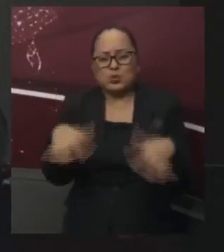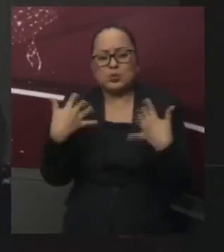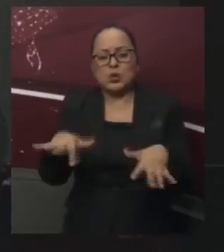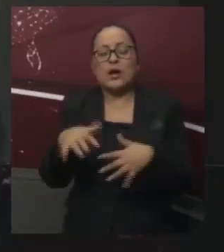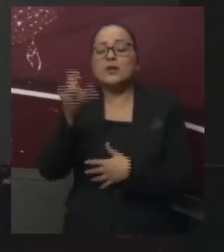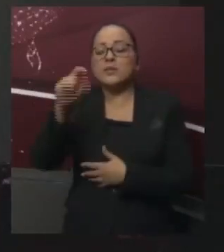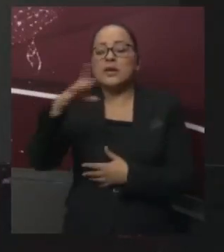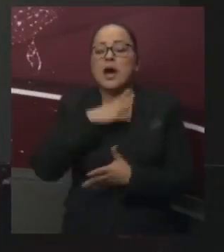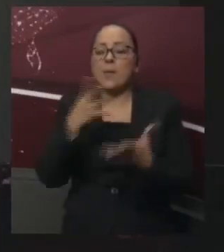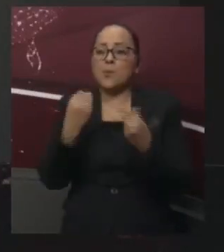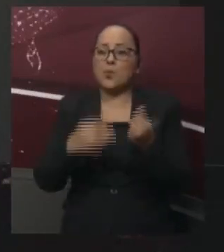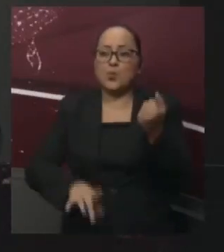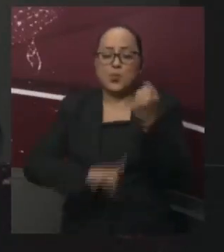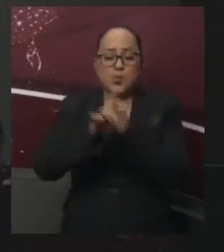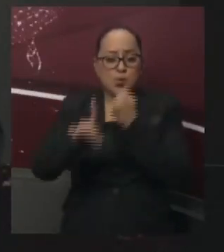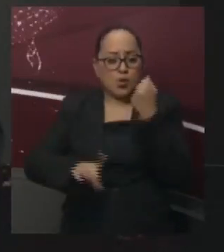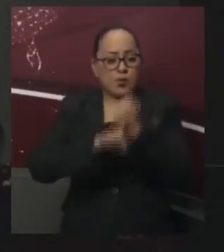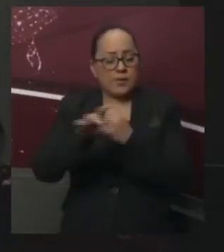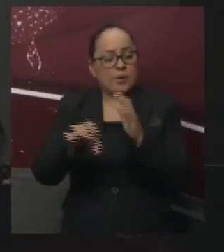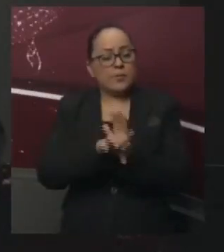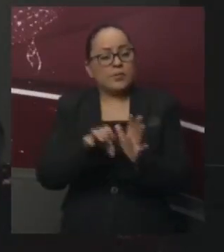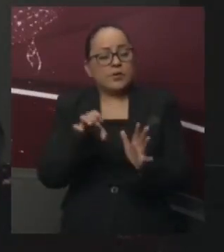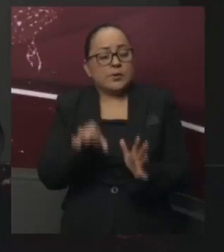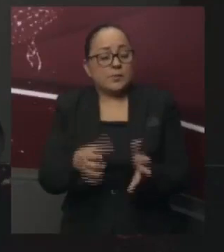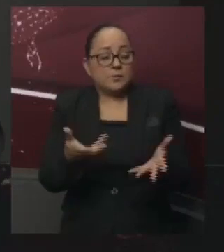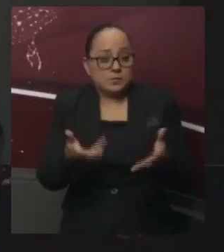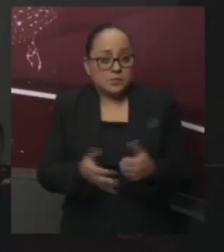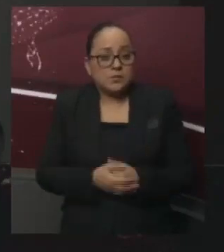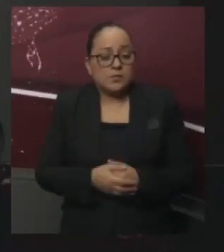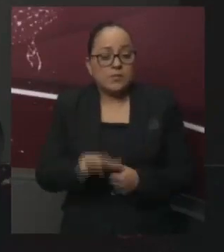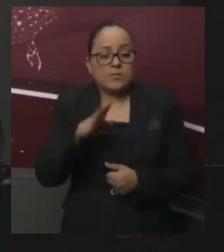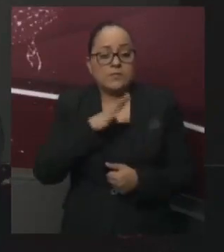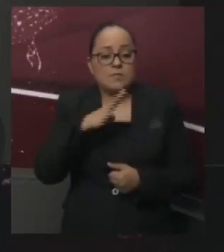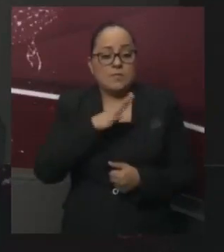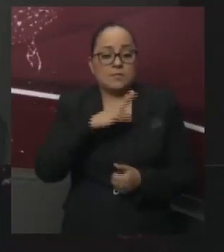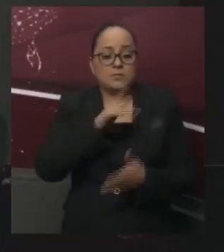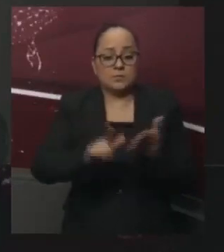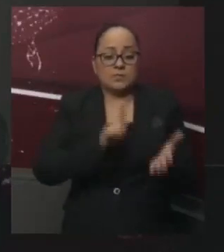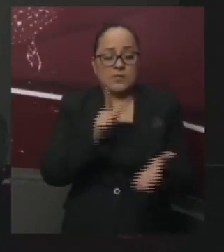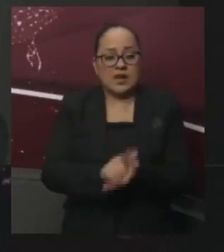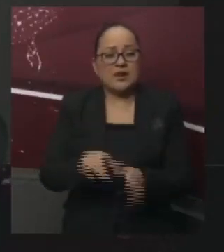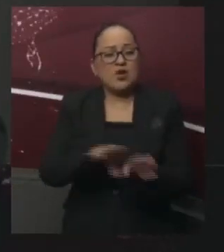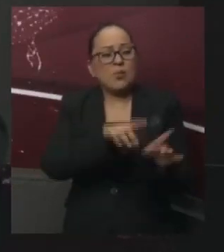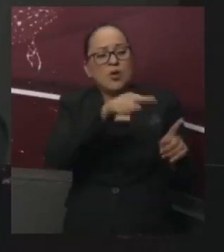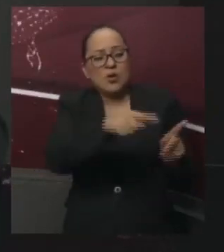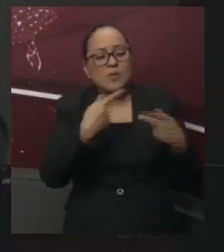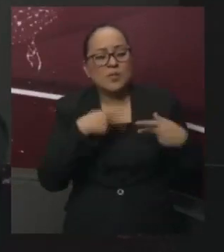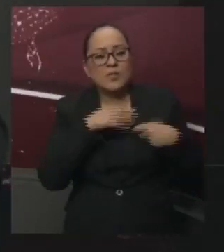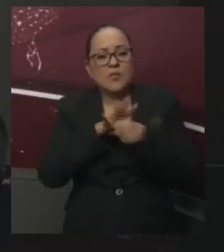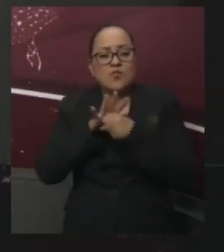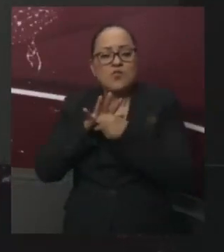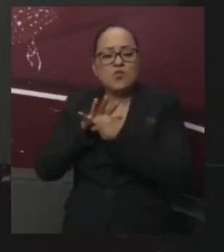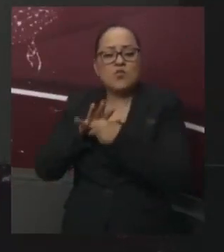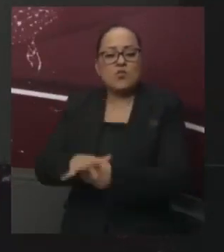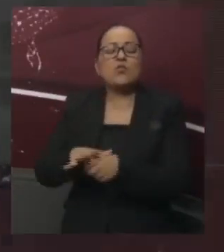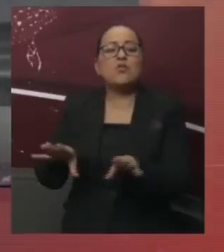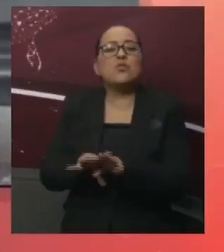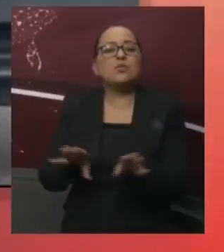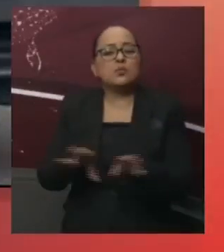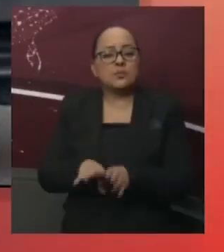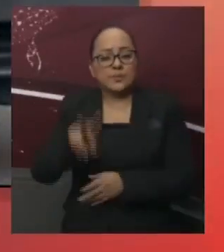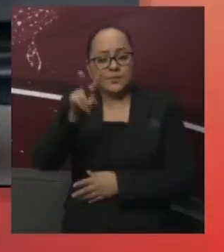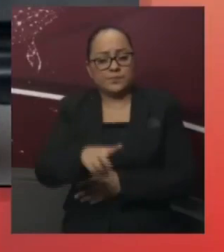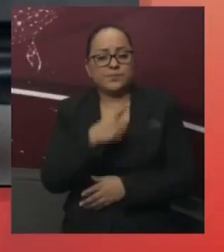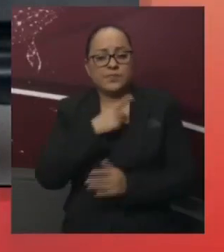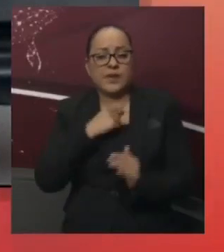muchos conflictos, digamos, o malinterpretaciones por la ley del uso de la fuerza, ¿no? Que creen que en realidad debe ser